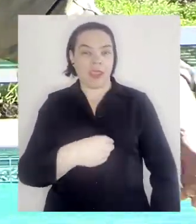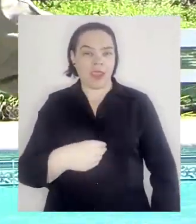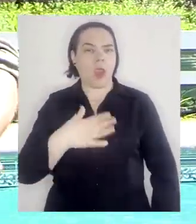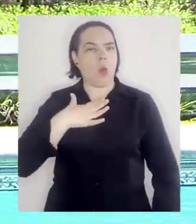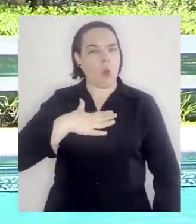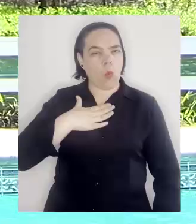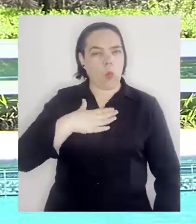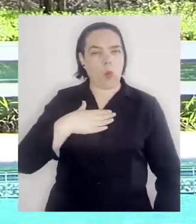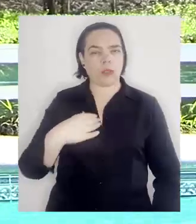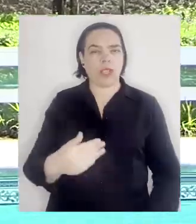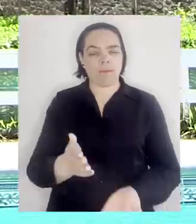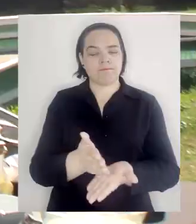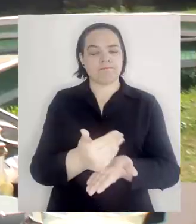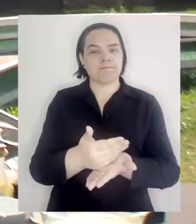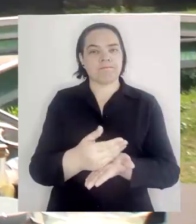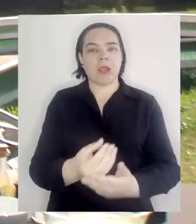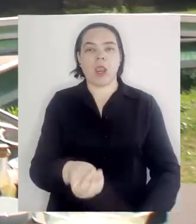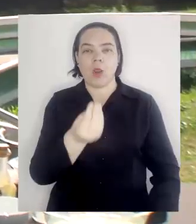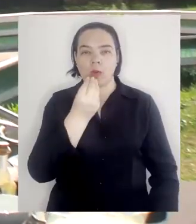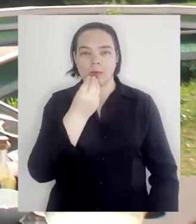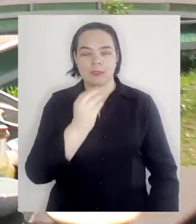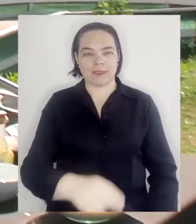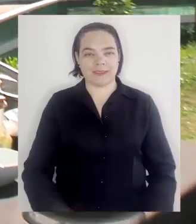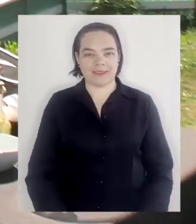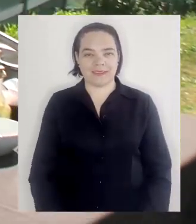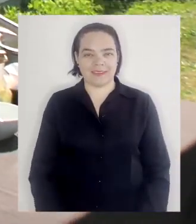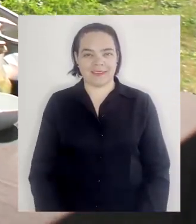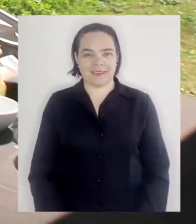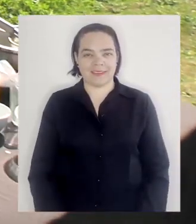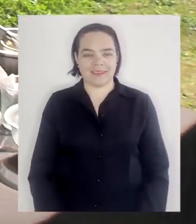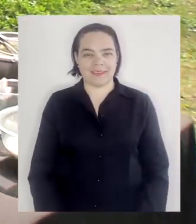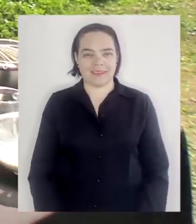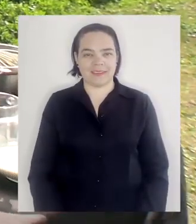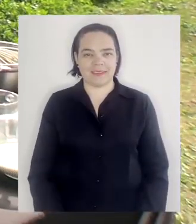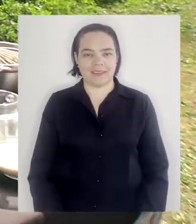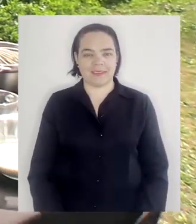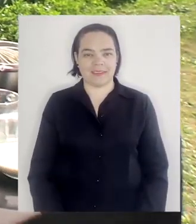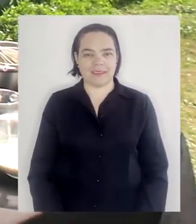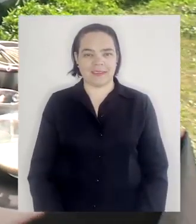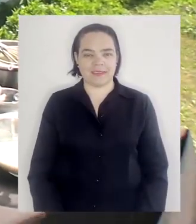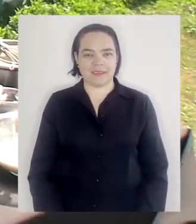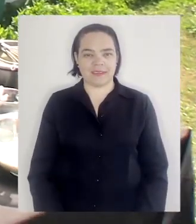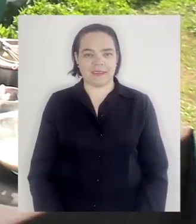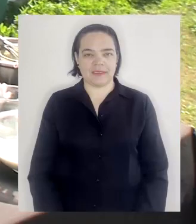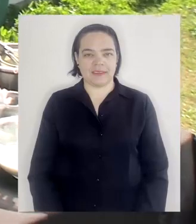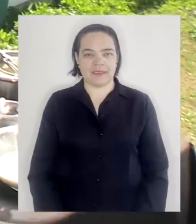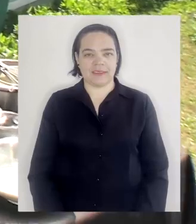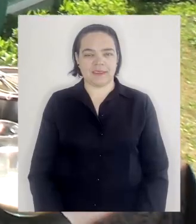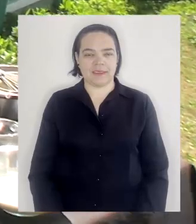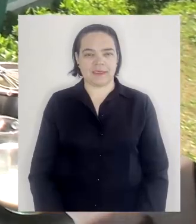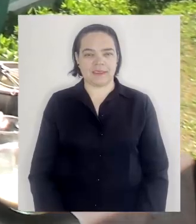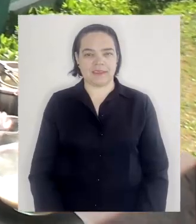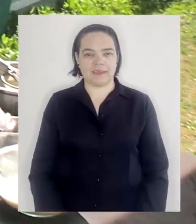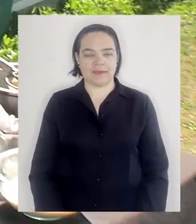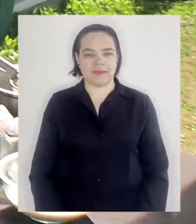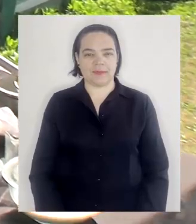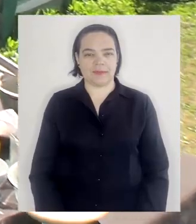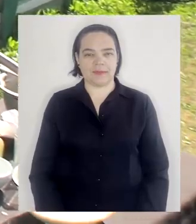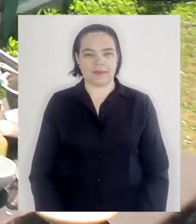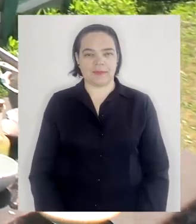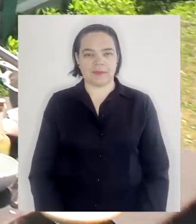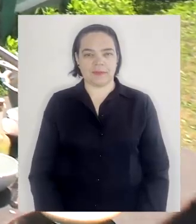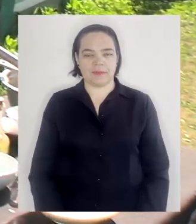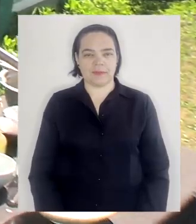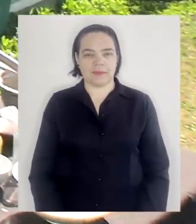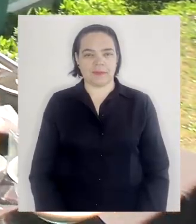cocinar. Ella le encanta con una pata negra tartinar. Ya,